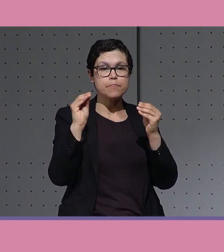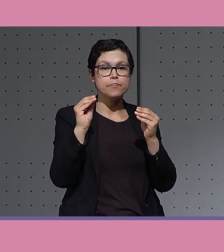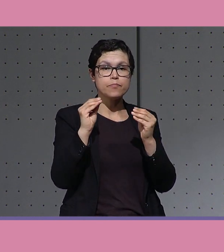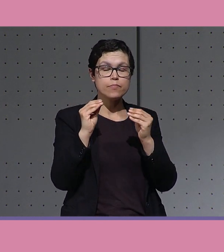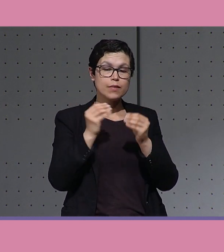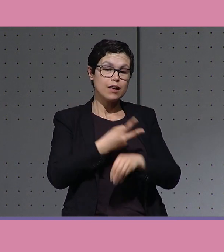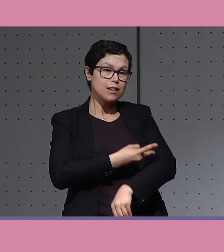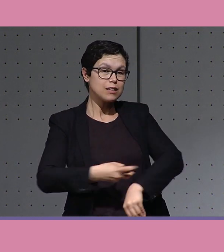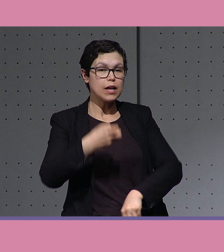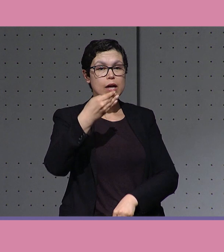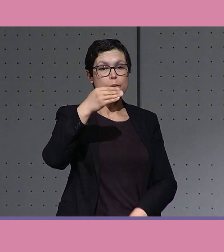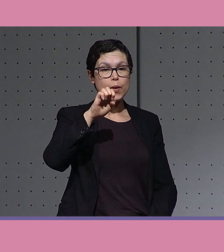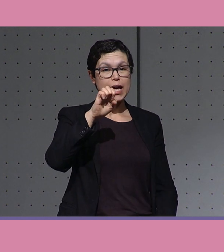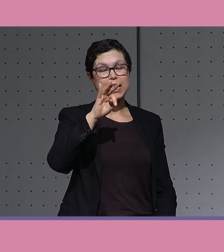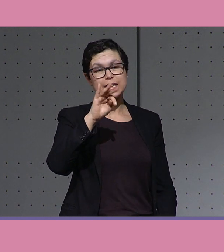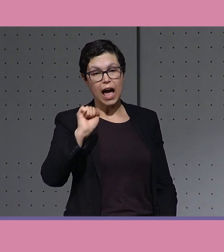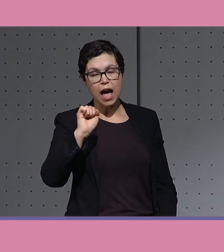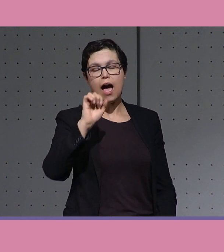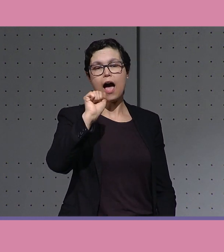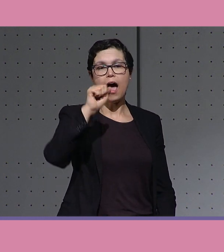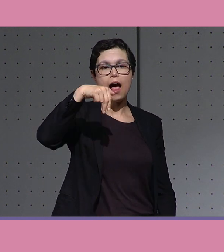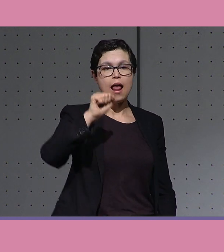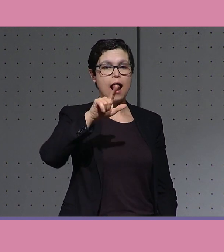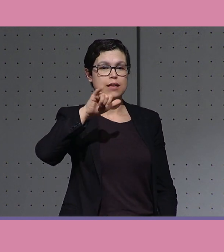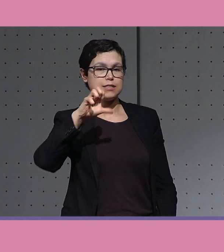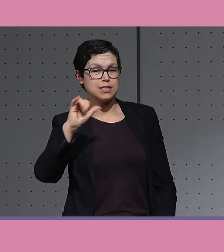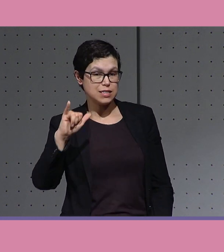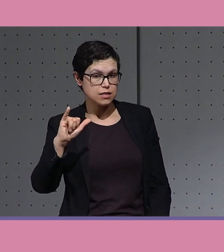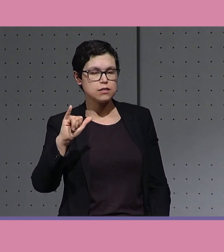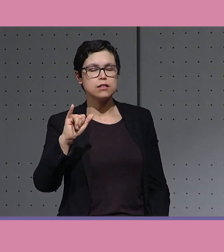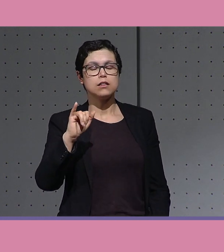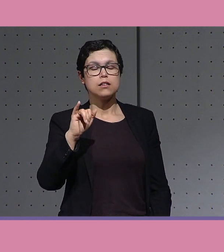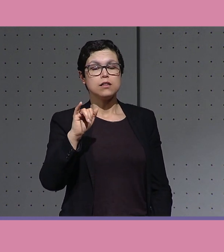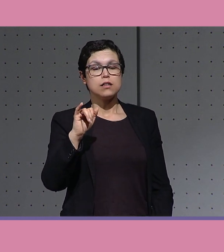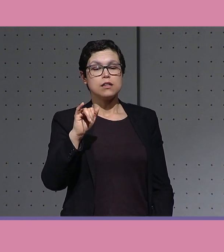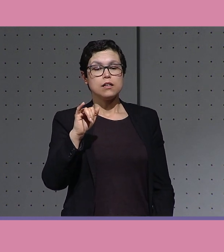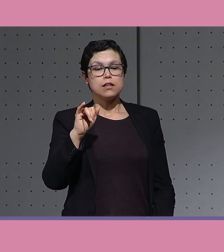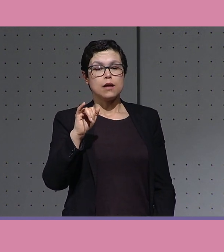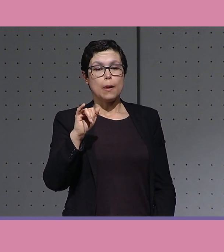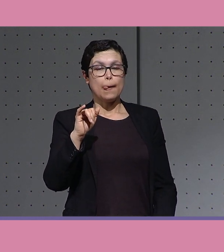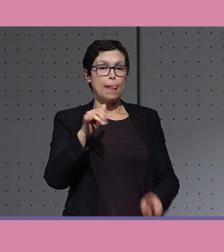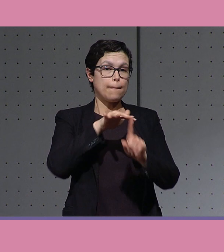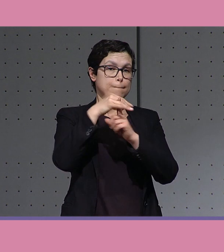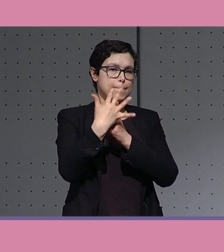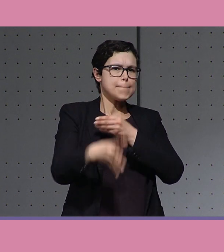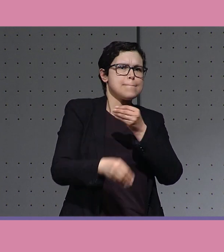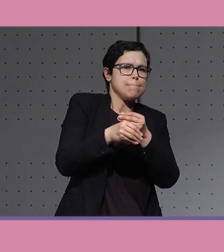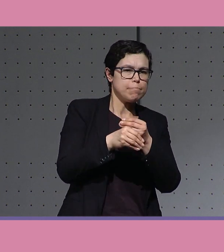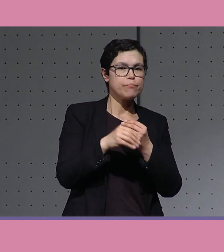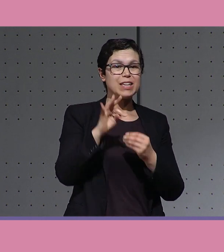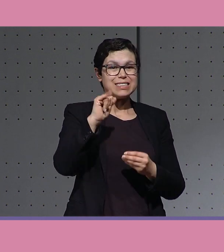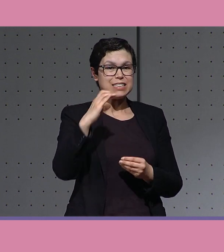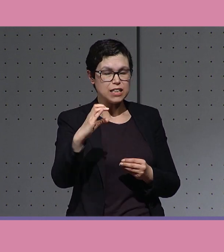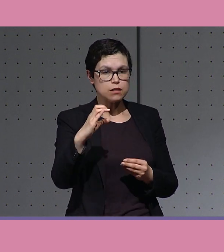dejan tan claro y realmente aparecen dudas, pueden exacerbar situaciones como los tics, y es difícil llegar